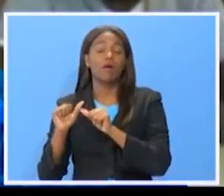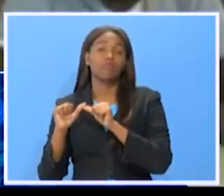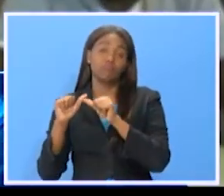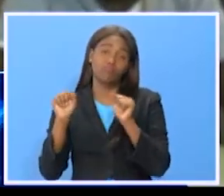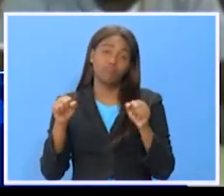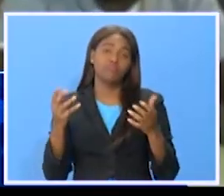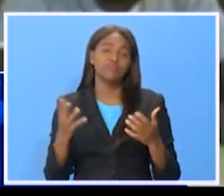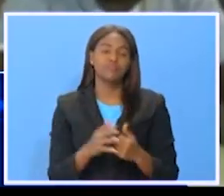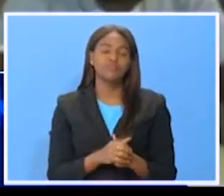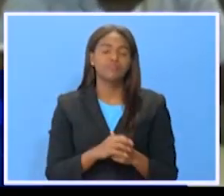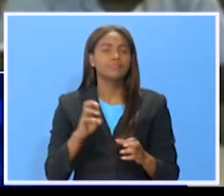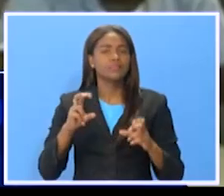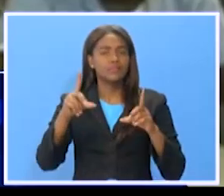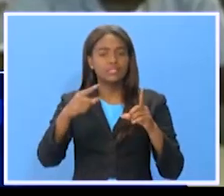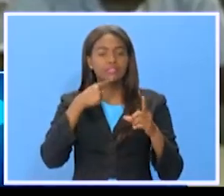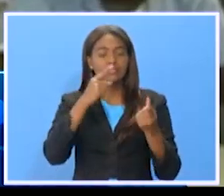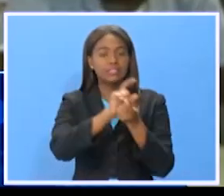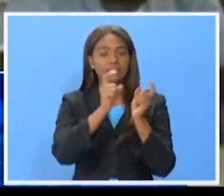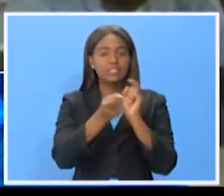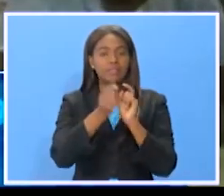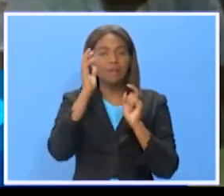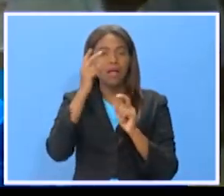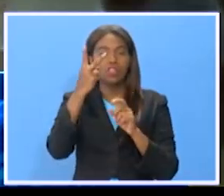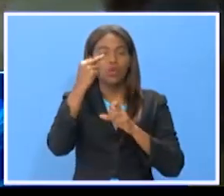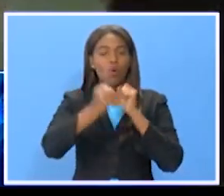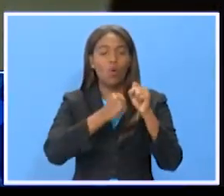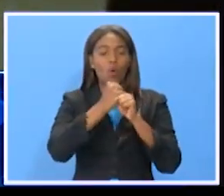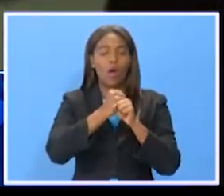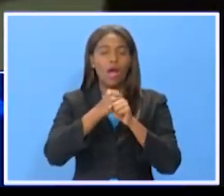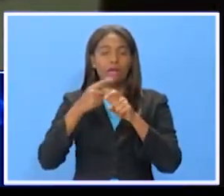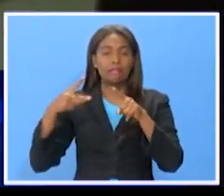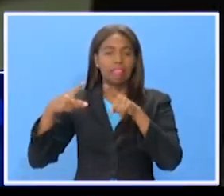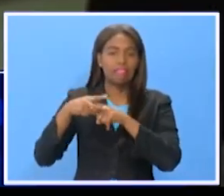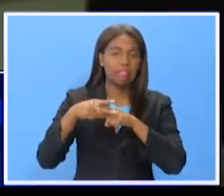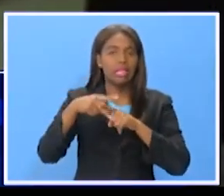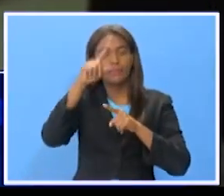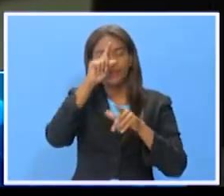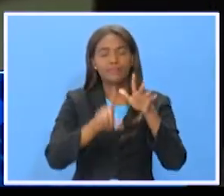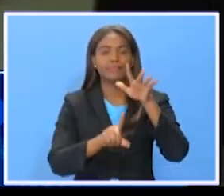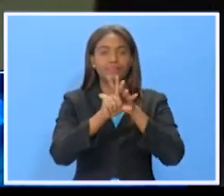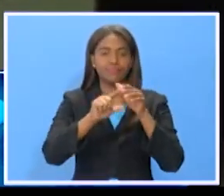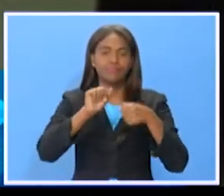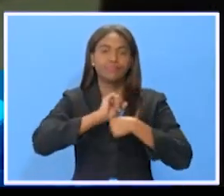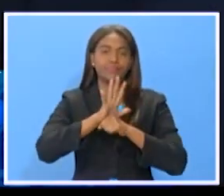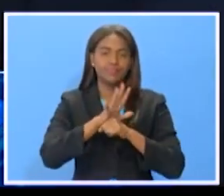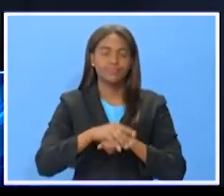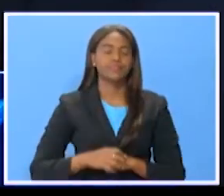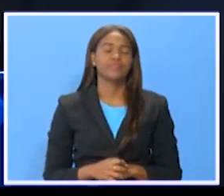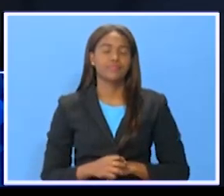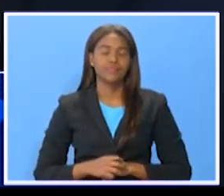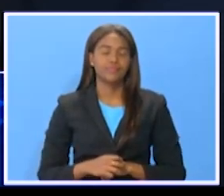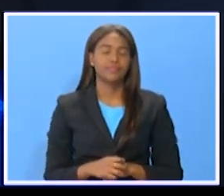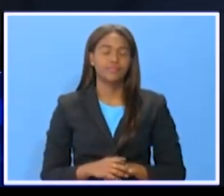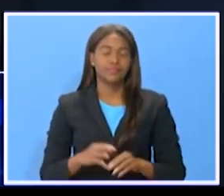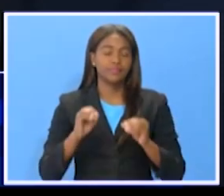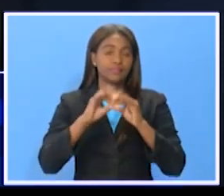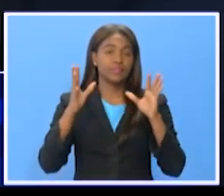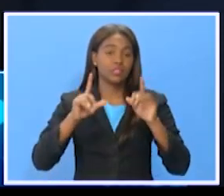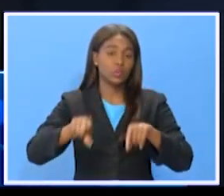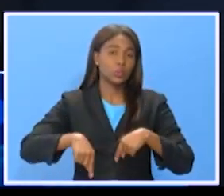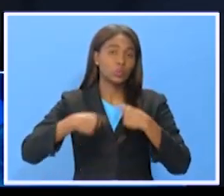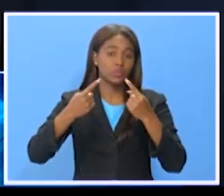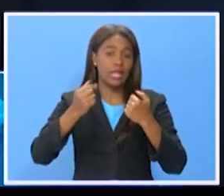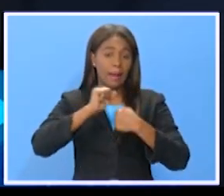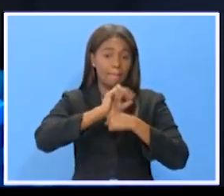estos cambios se producirán por los 2 años de docencias irregulares, producto de la pandemia del coronavirus. Claramente, durante la vigencia